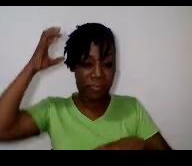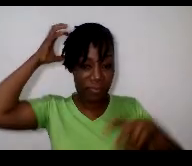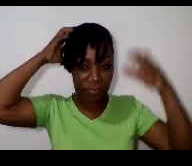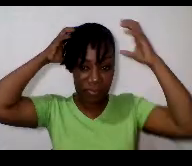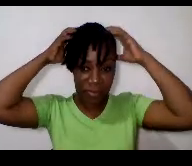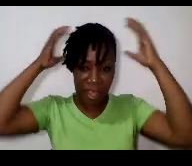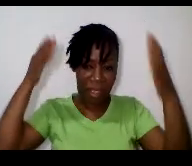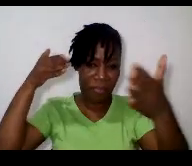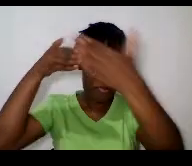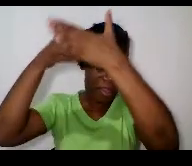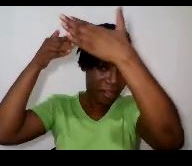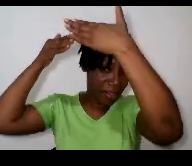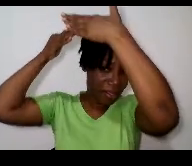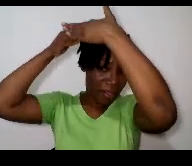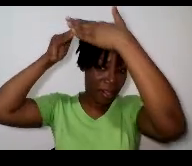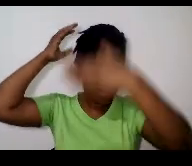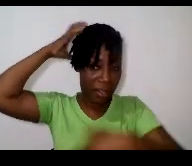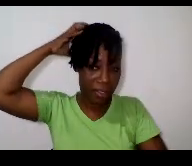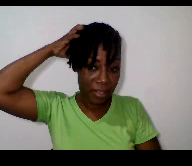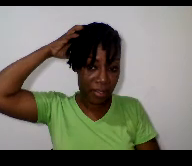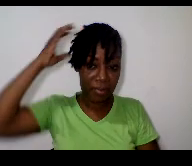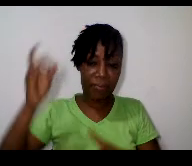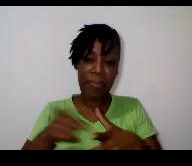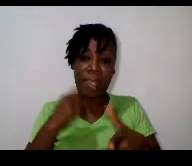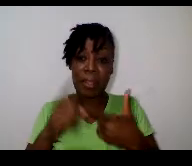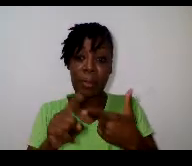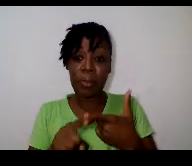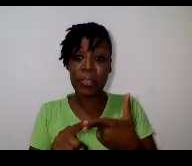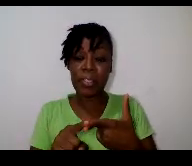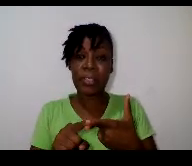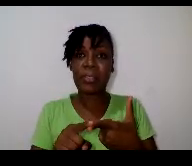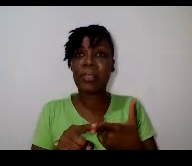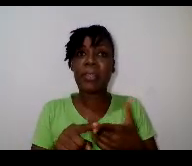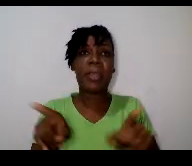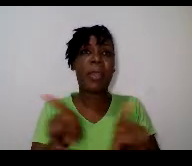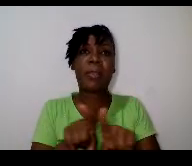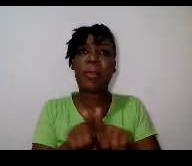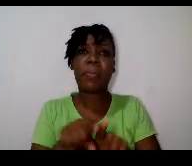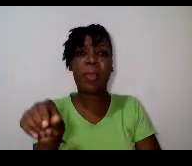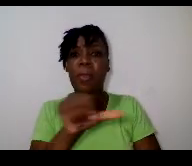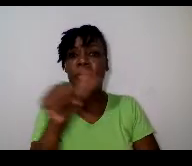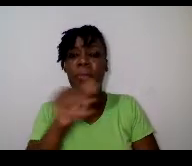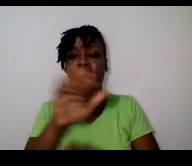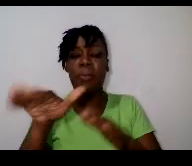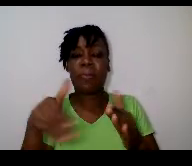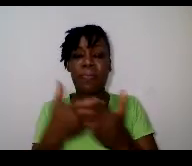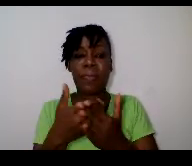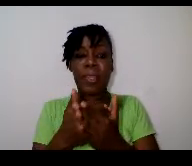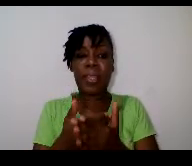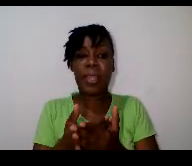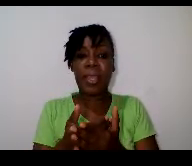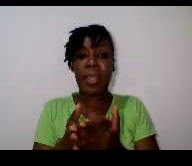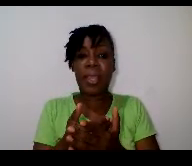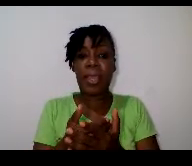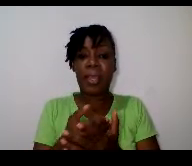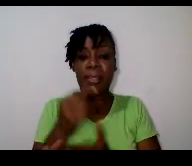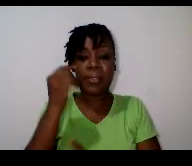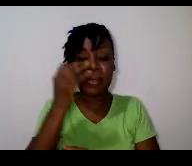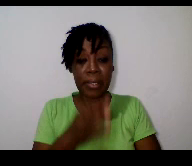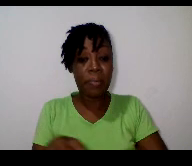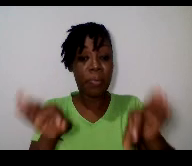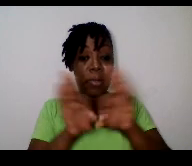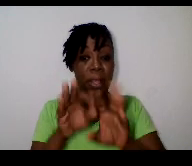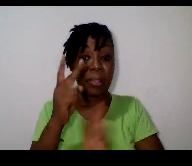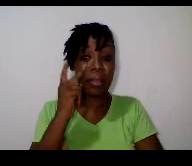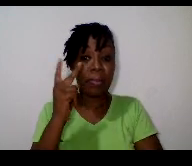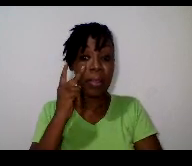con esa capacidad. Entonces, además de todo esto, es importante considerar que las pantallas,